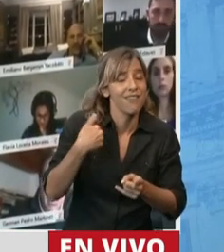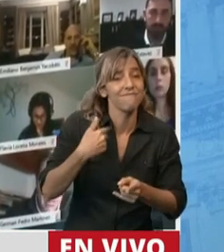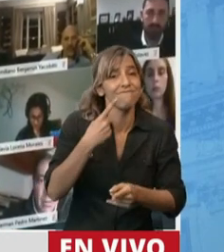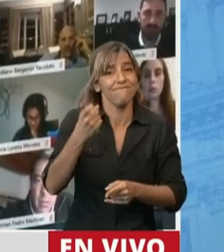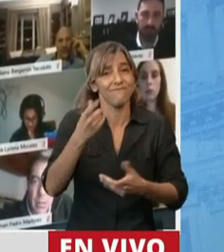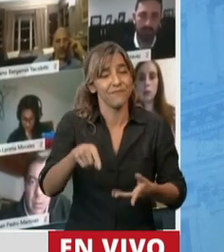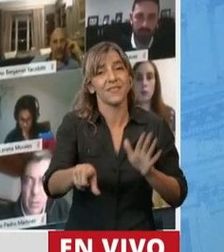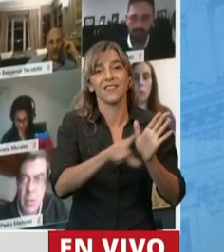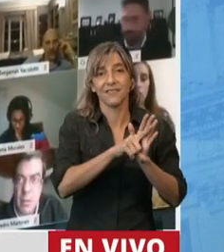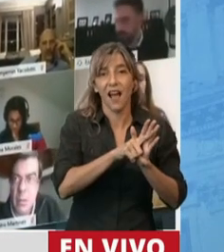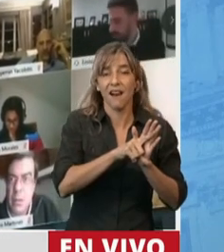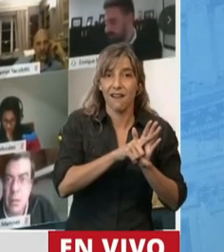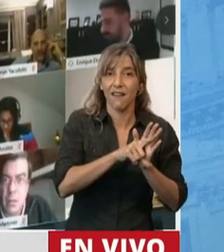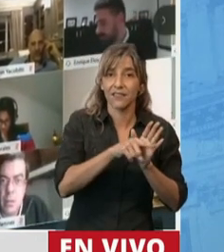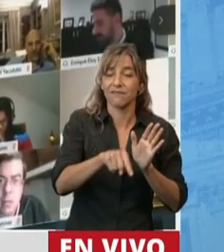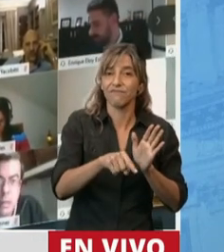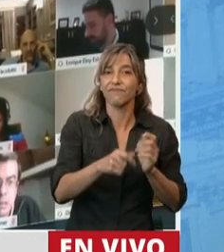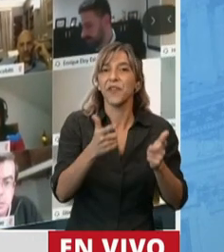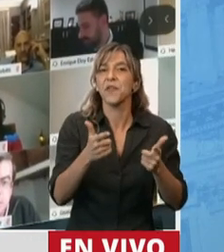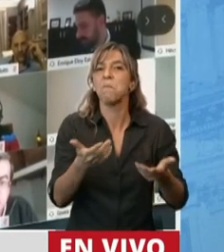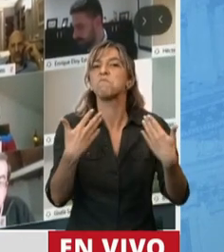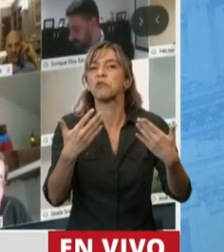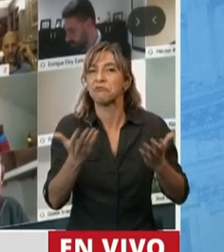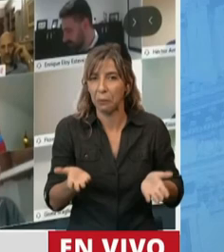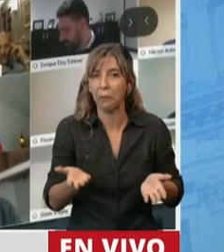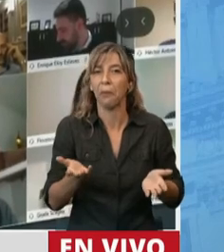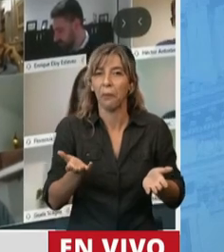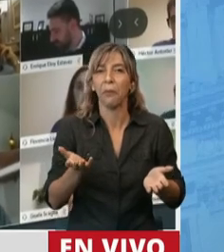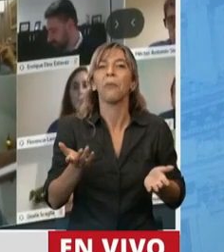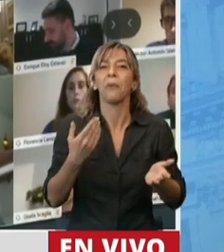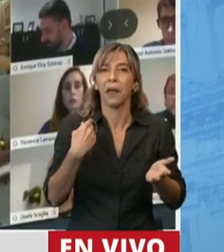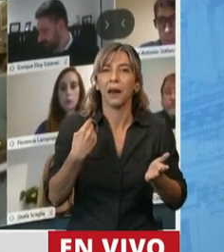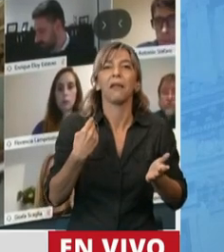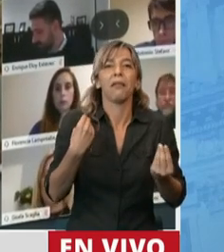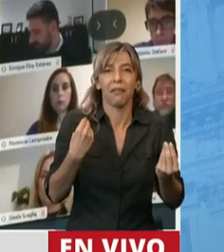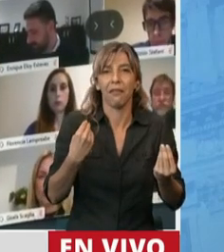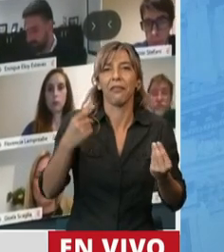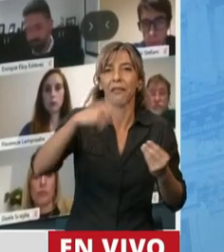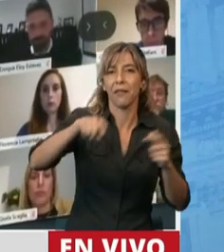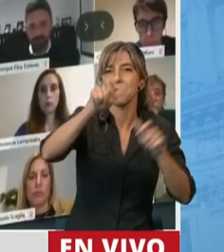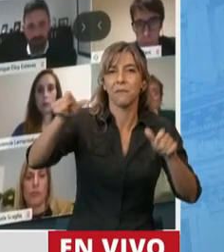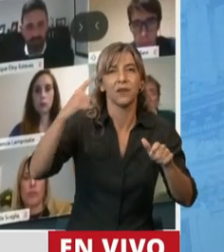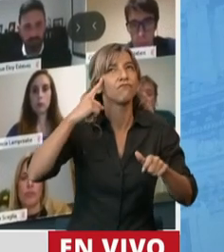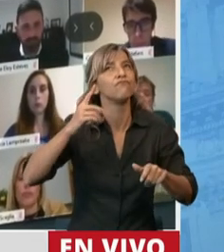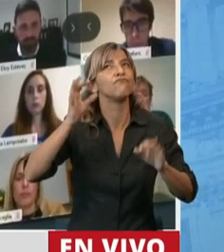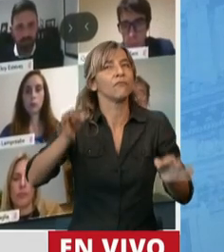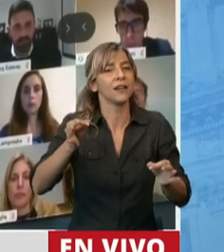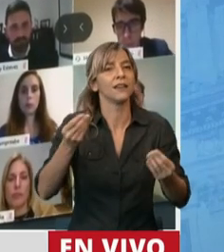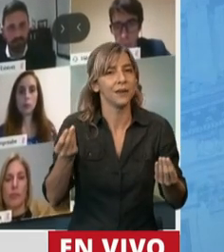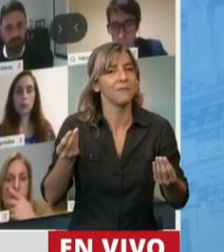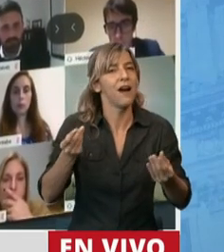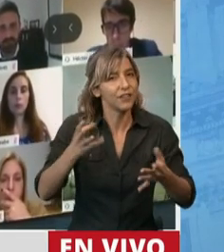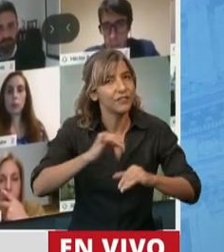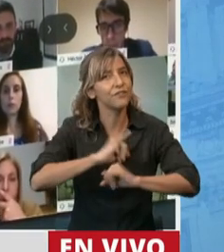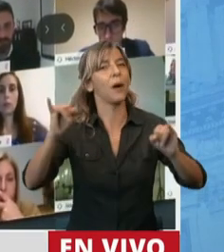presidente, señores diputados y diputadas, que estamos reforzando ese llamado a la solidaridad que tanto necesita hoy